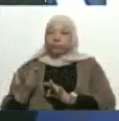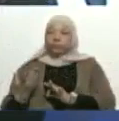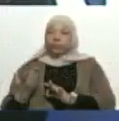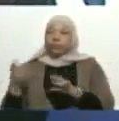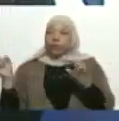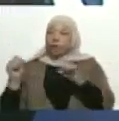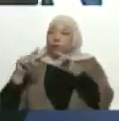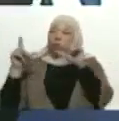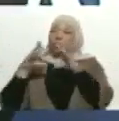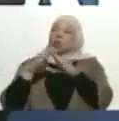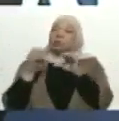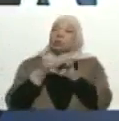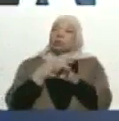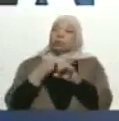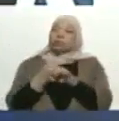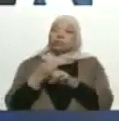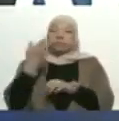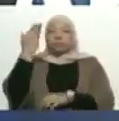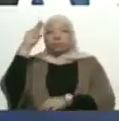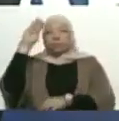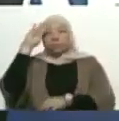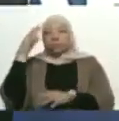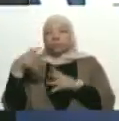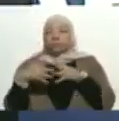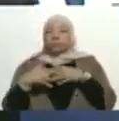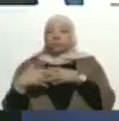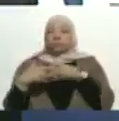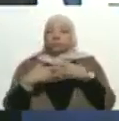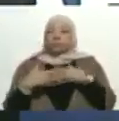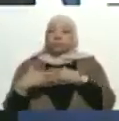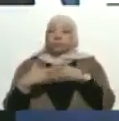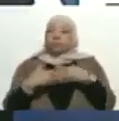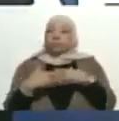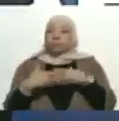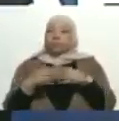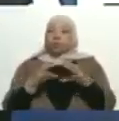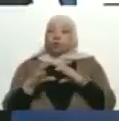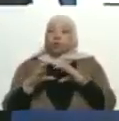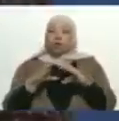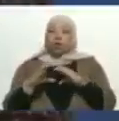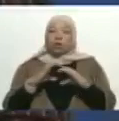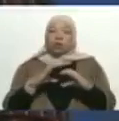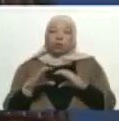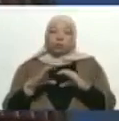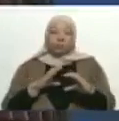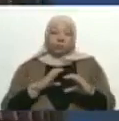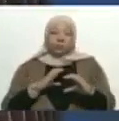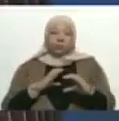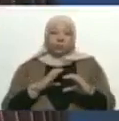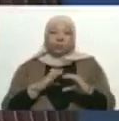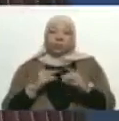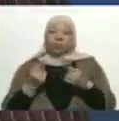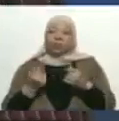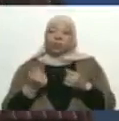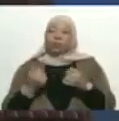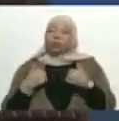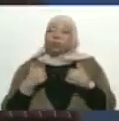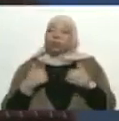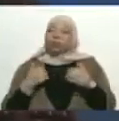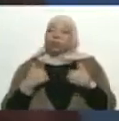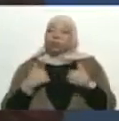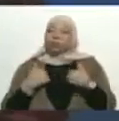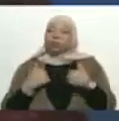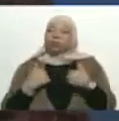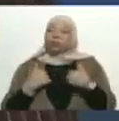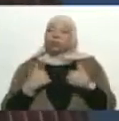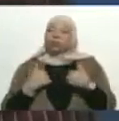admirar tanto como los cubanos en esta batalla comunicacional y económica